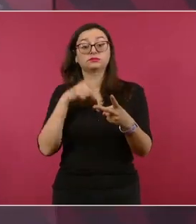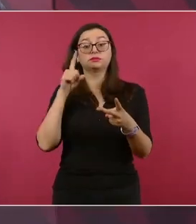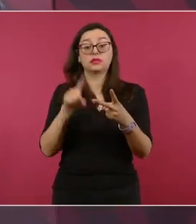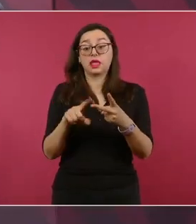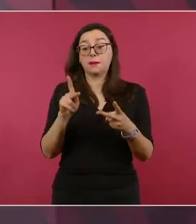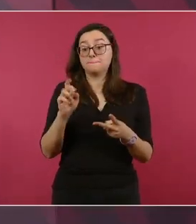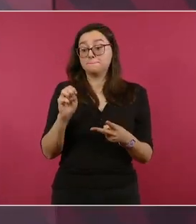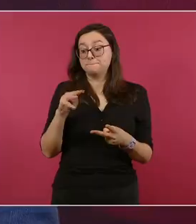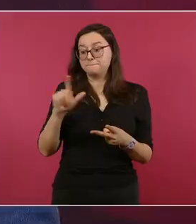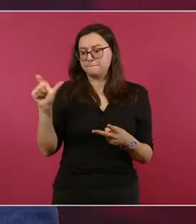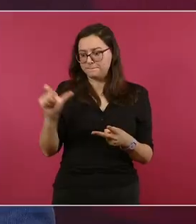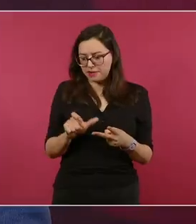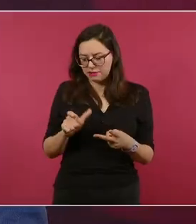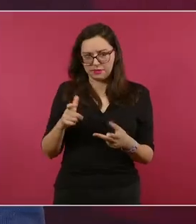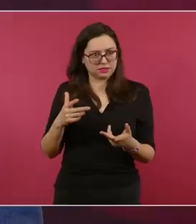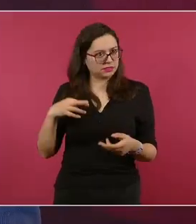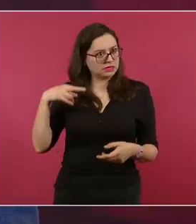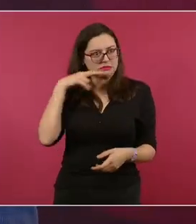para buscar las causas.